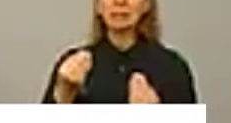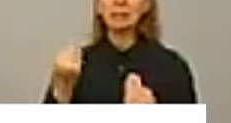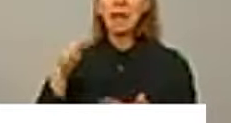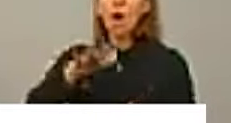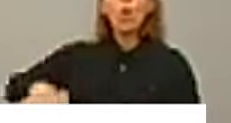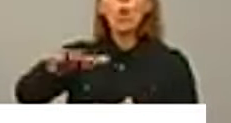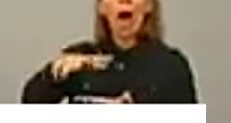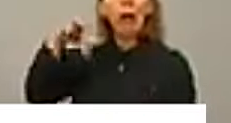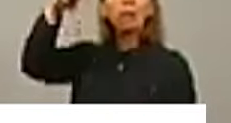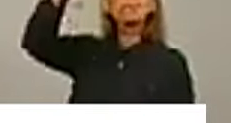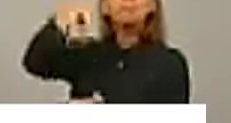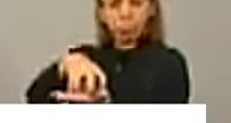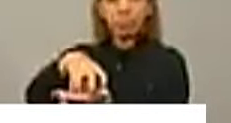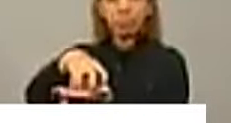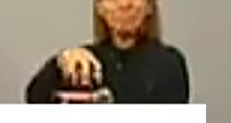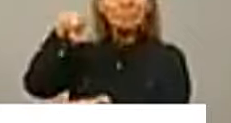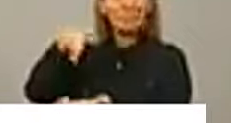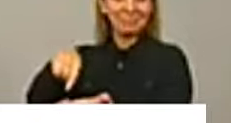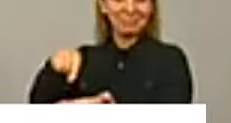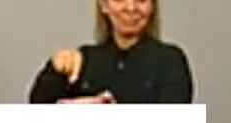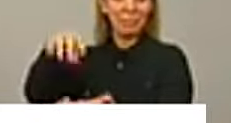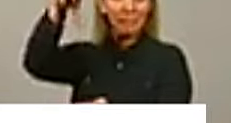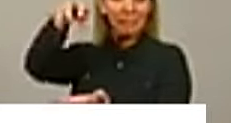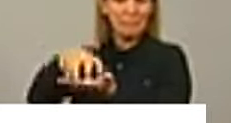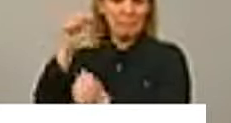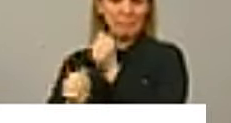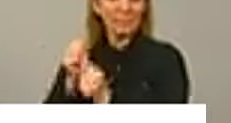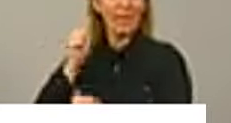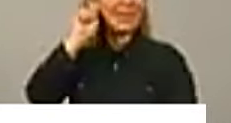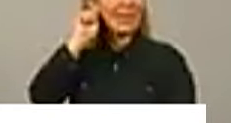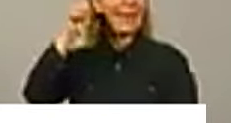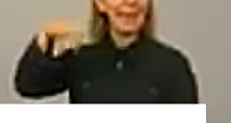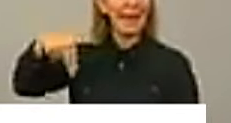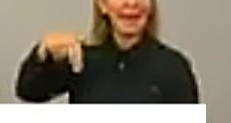localización de la planta de GNL